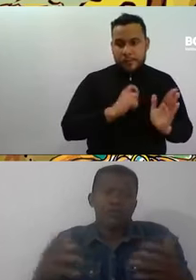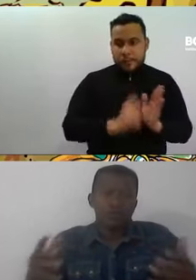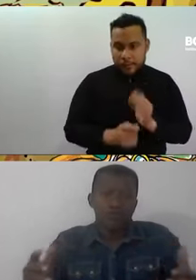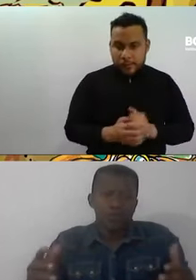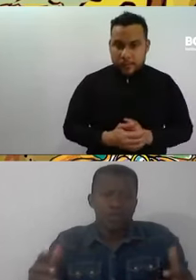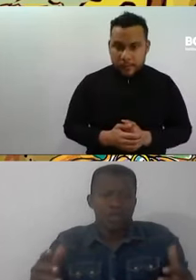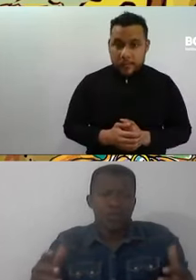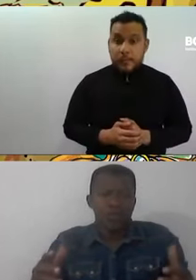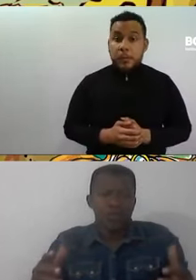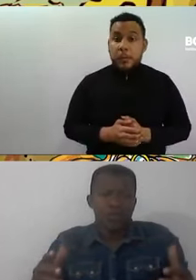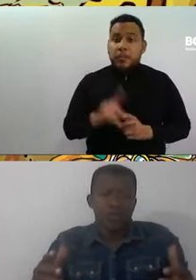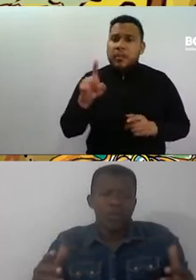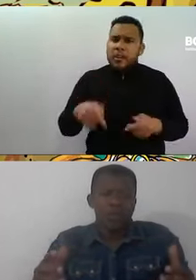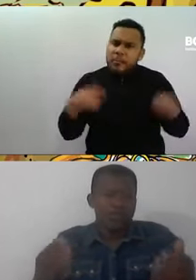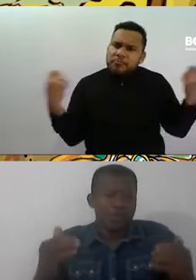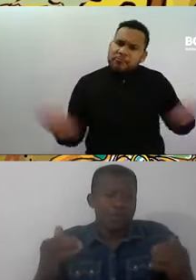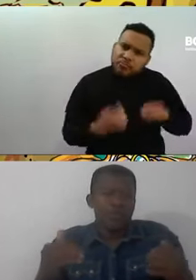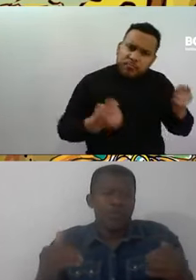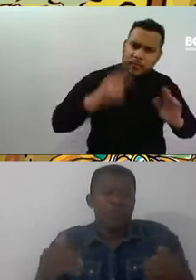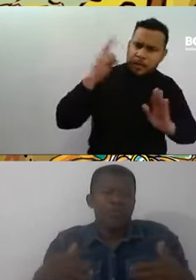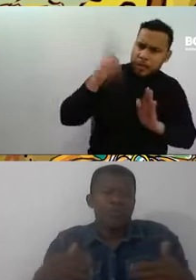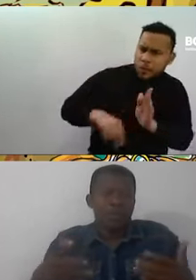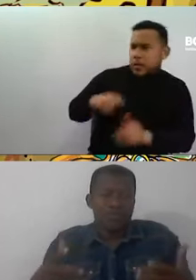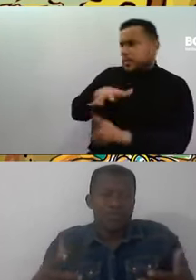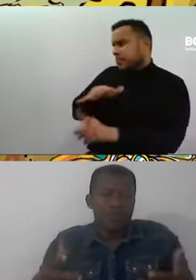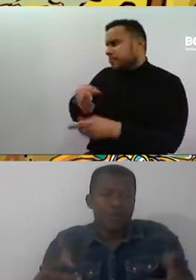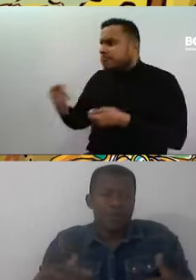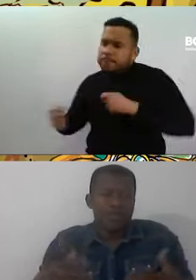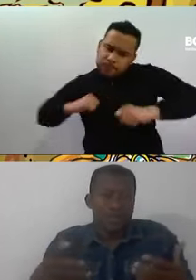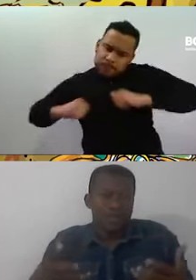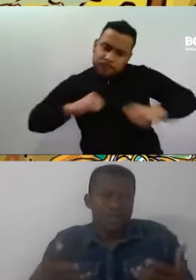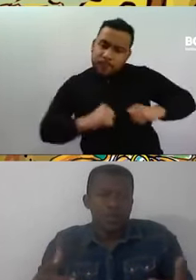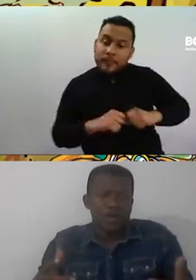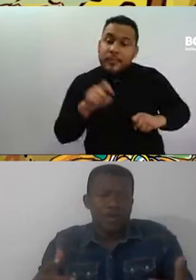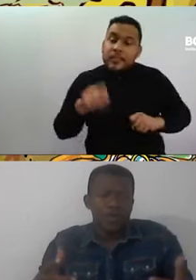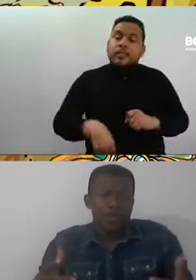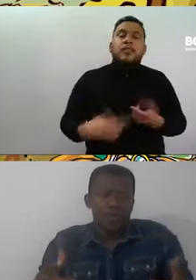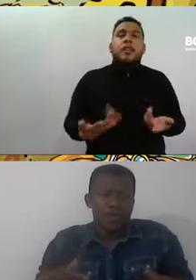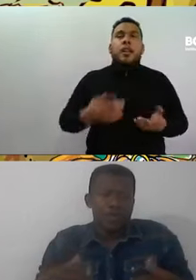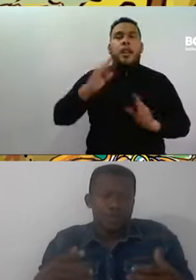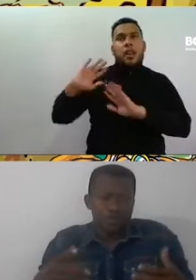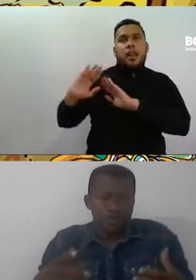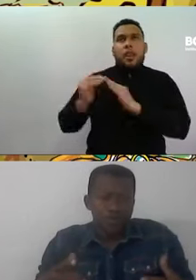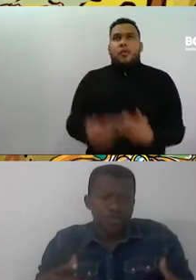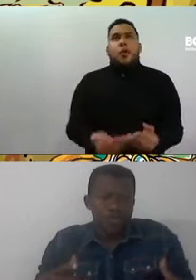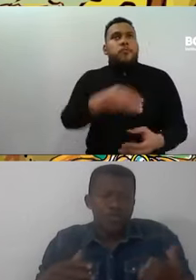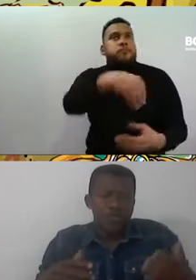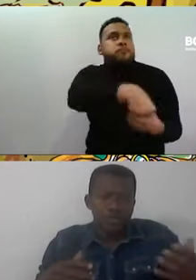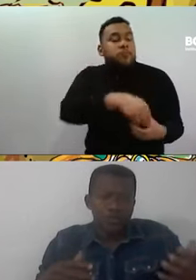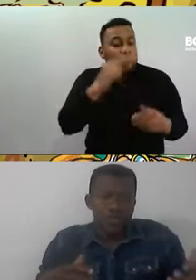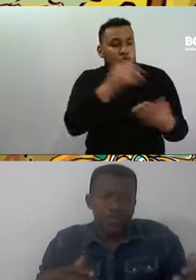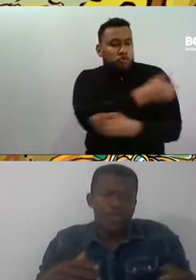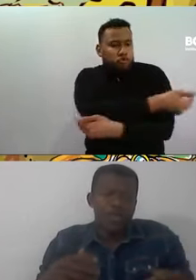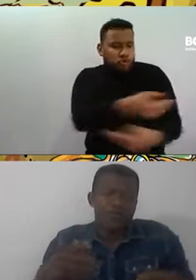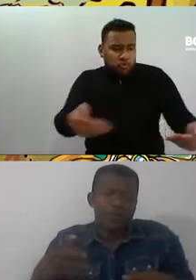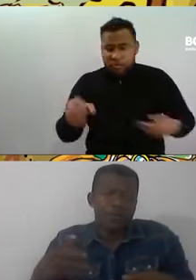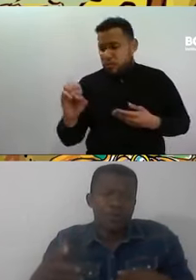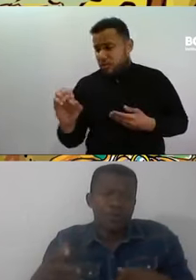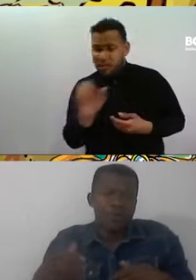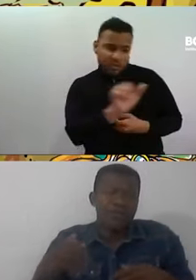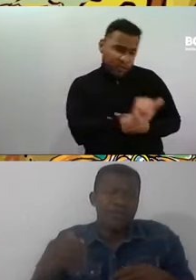la promoción de lectura, y sobre todo debemos hacerlo con literatura donde nuestros niños,